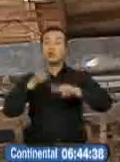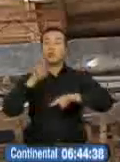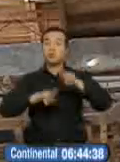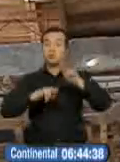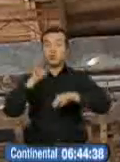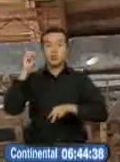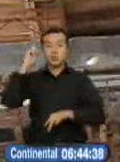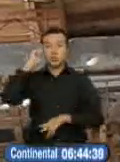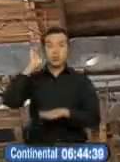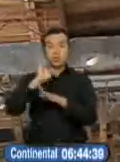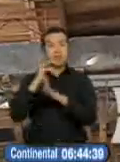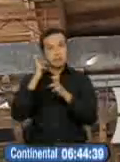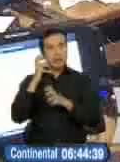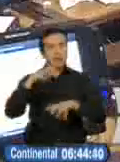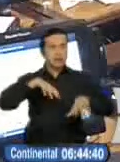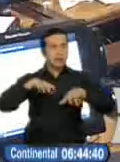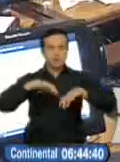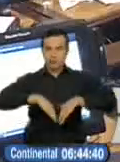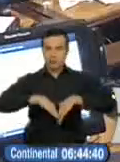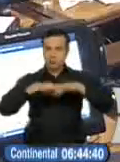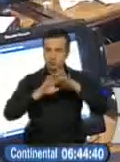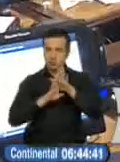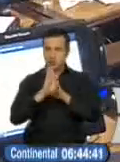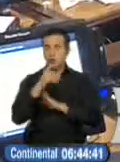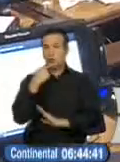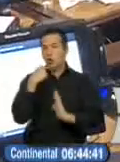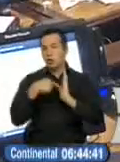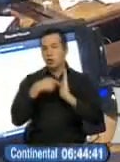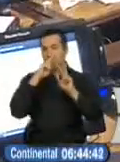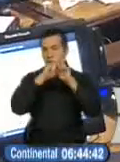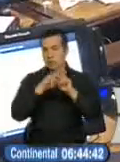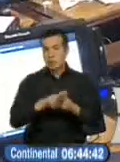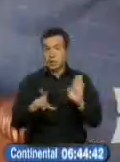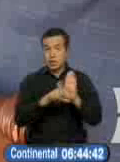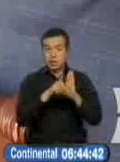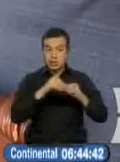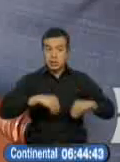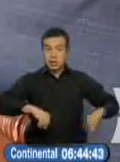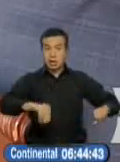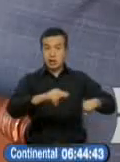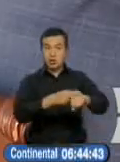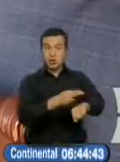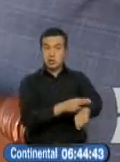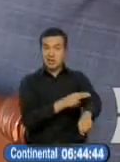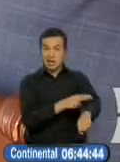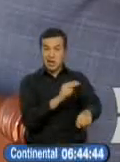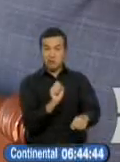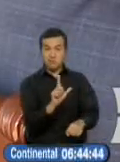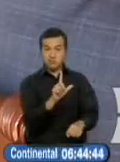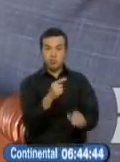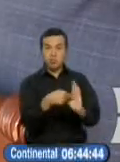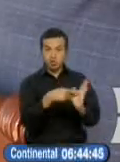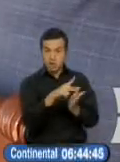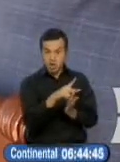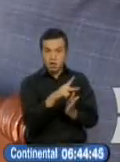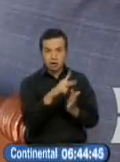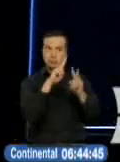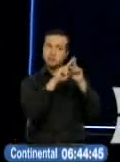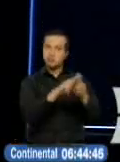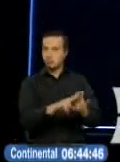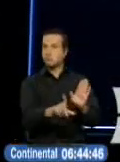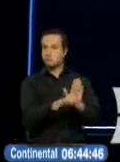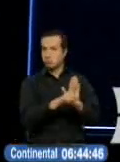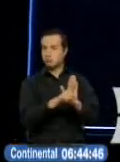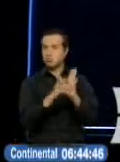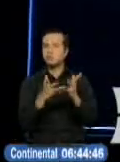que el gobierno nacional busca dinamizar. Para ello se plantea la revisión de la ley de plusvalía. No obstante, desde la Cámara de la Industria de la mencionada actividad productiva,